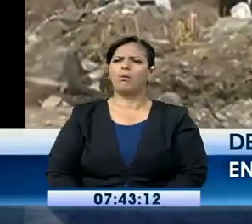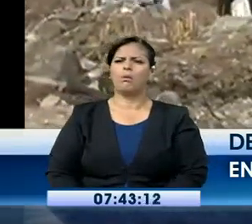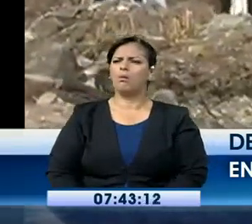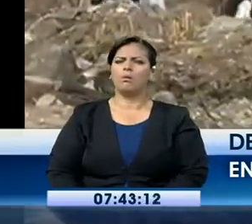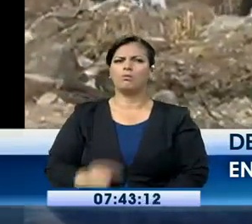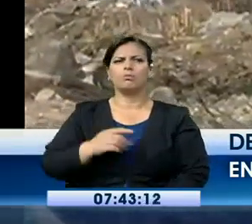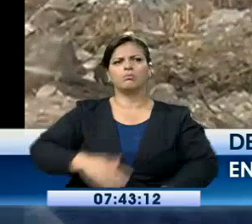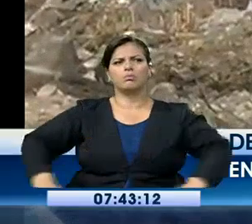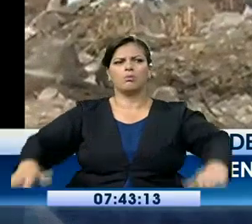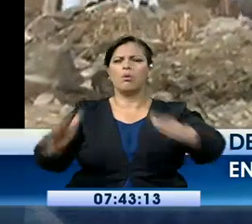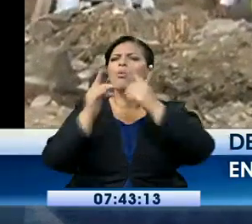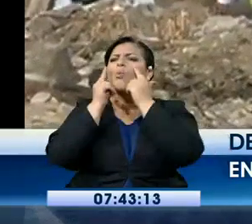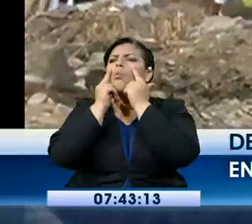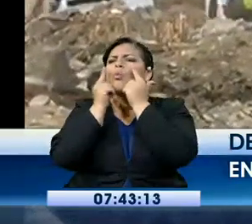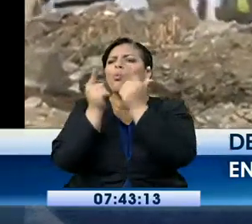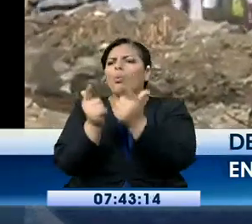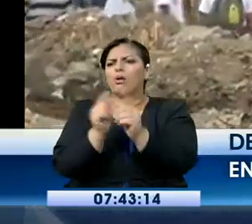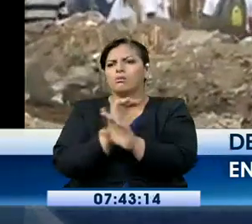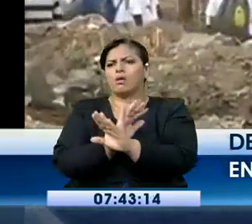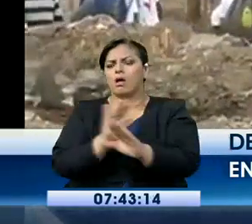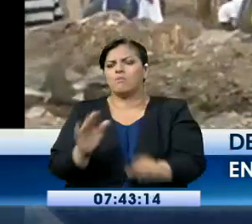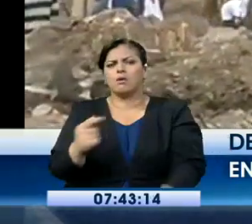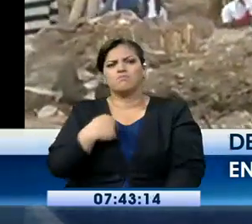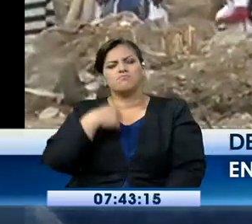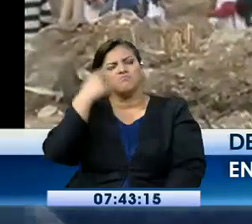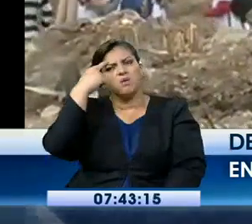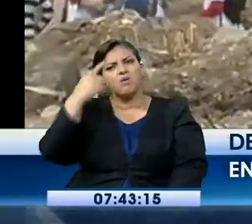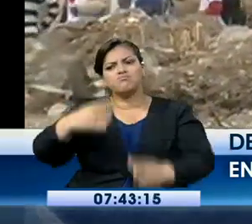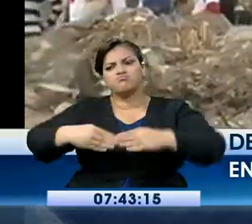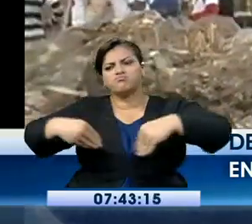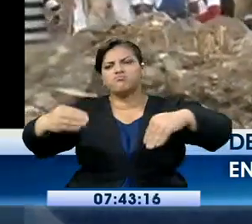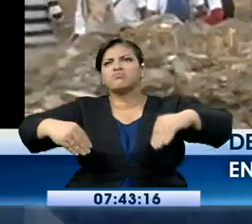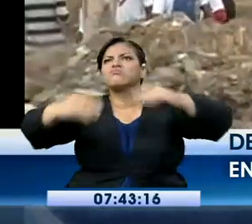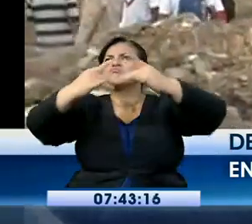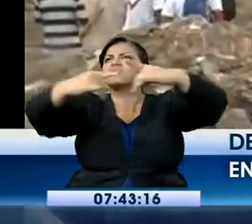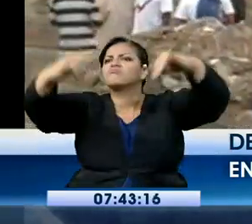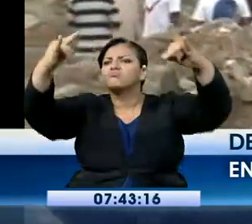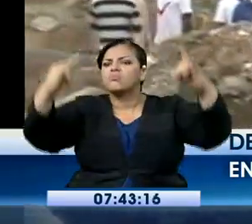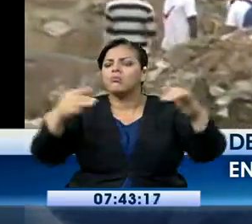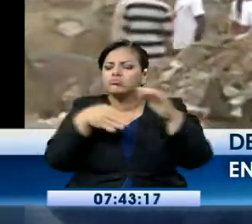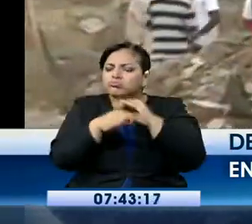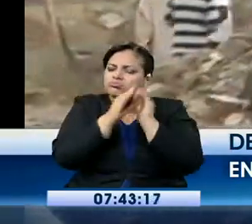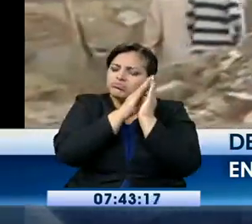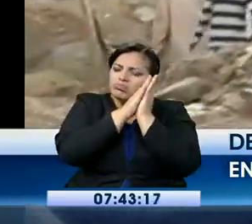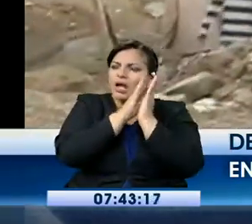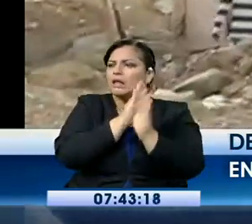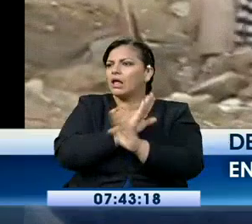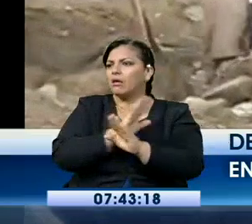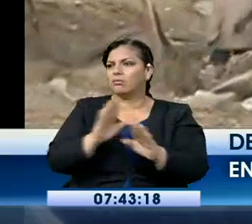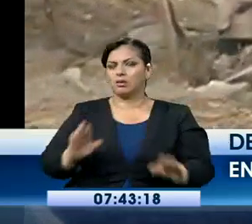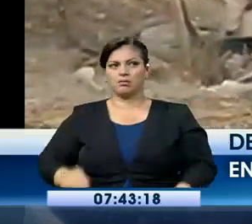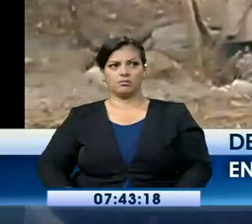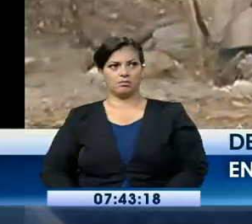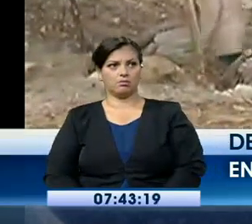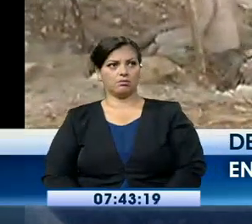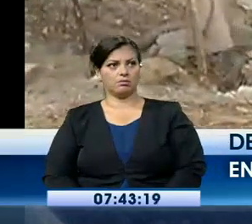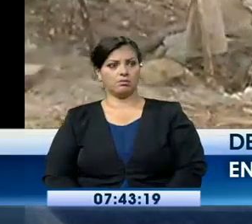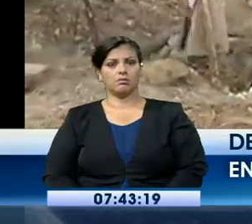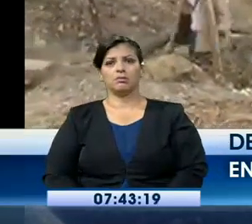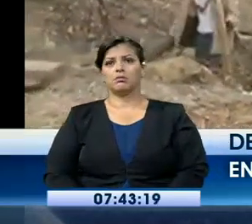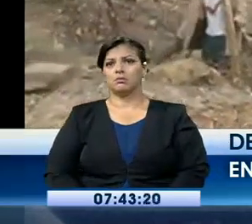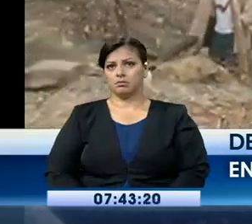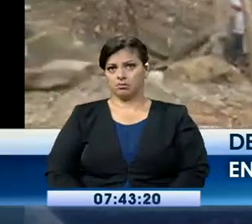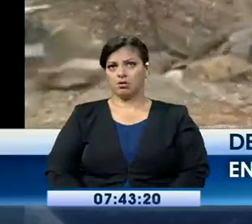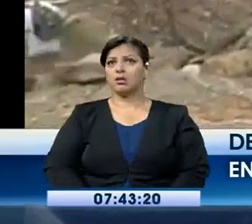Como para decir que más es su terreno, ¿sí comprende? Pero, ¿tanta gente para cuidar este terreno? Sí, pues si era como